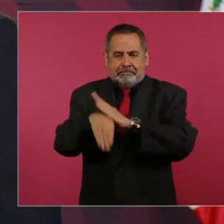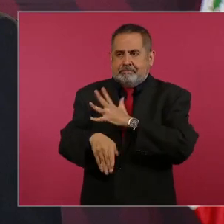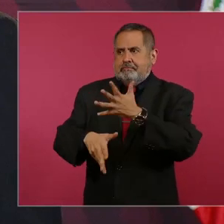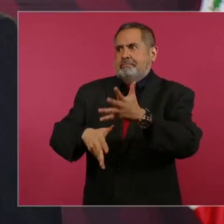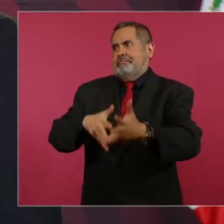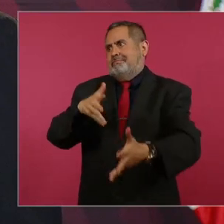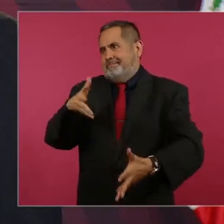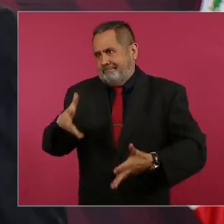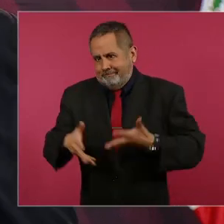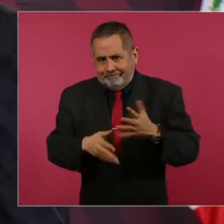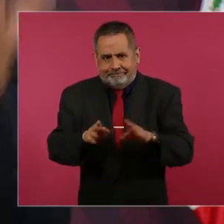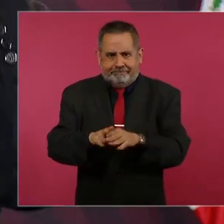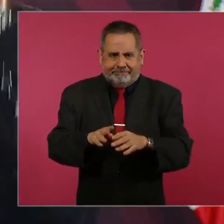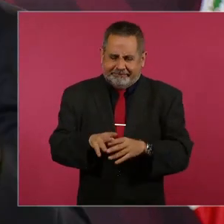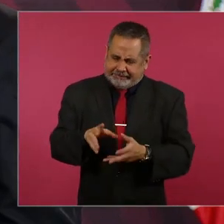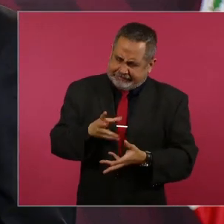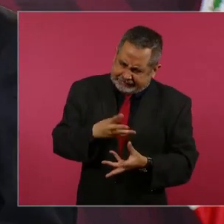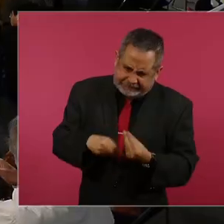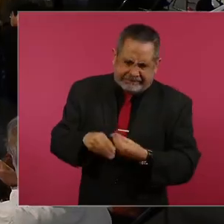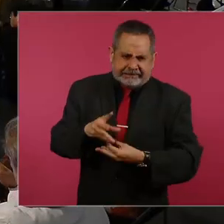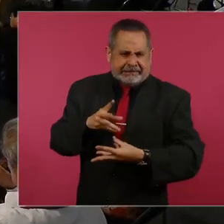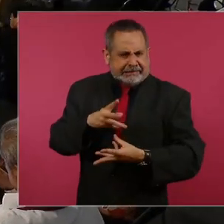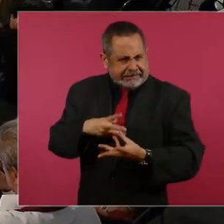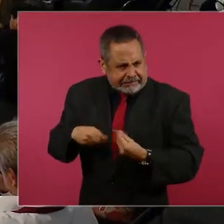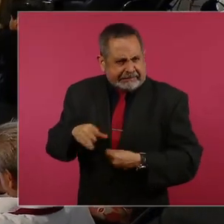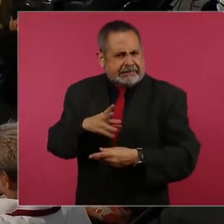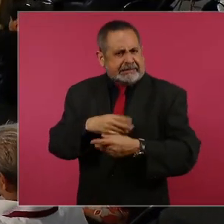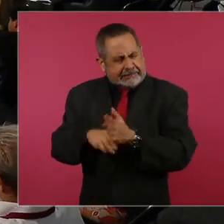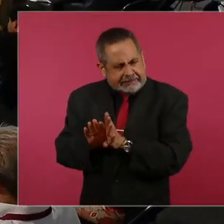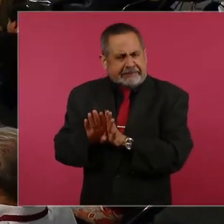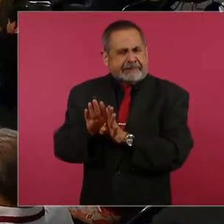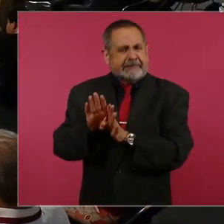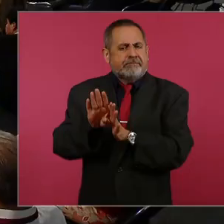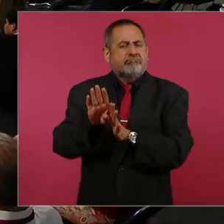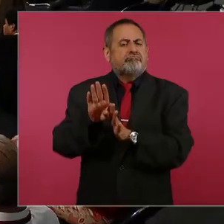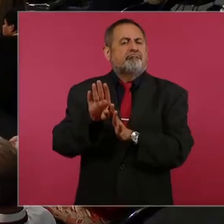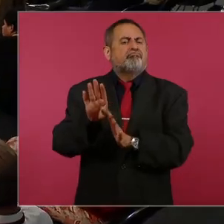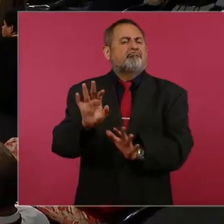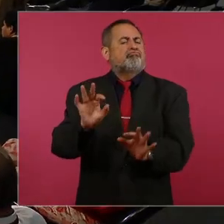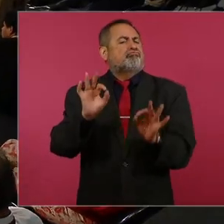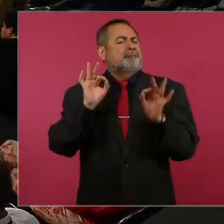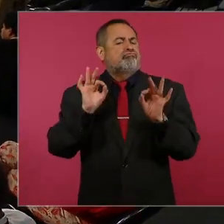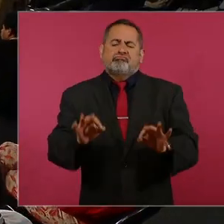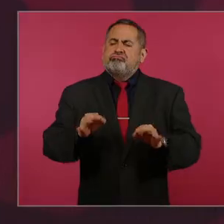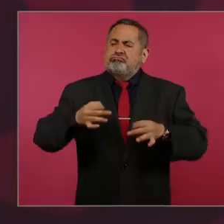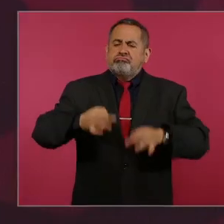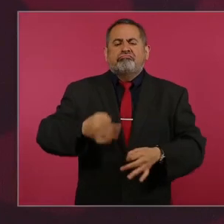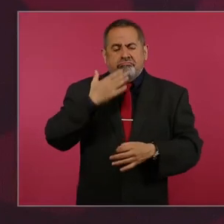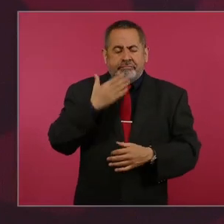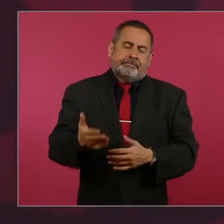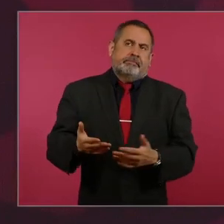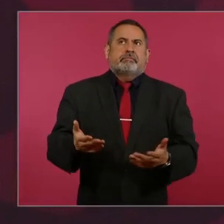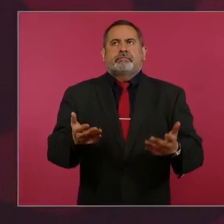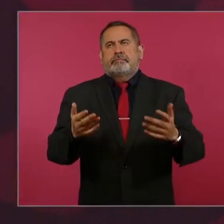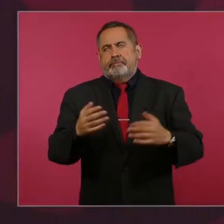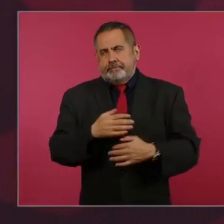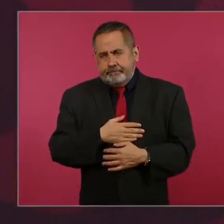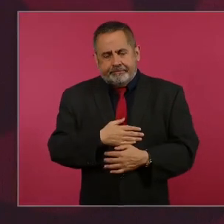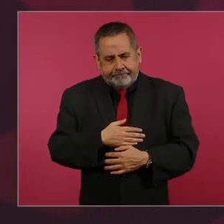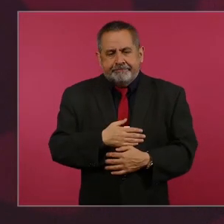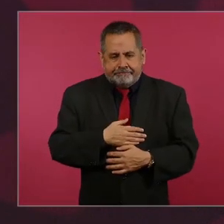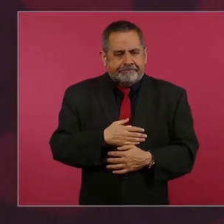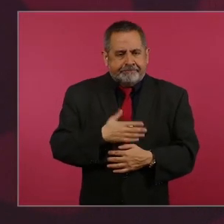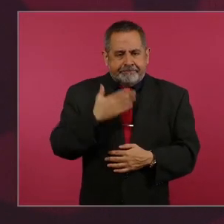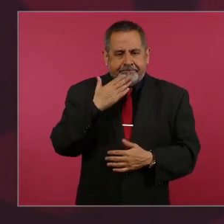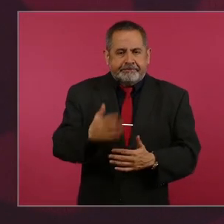Y levantarnos. Y ya en